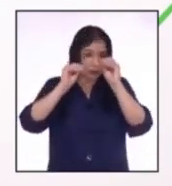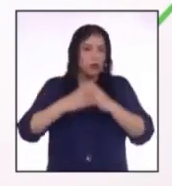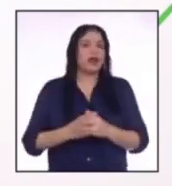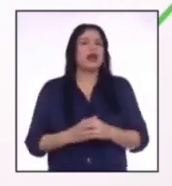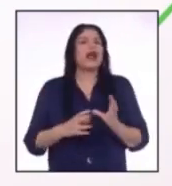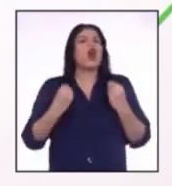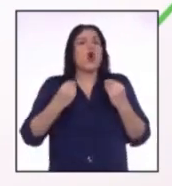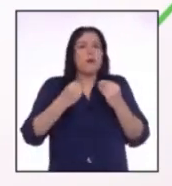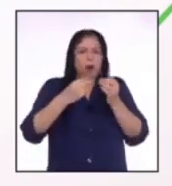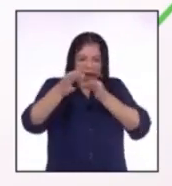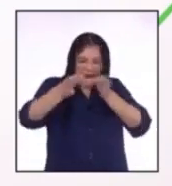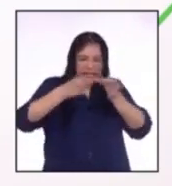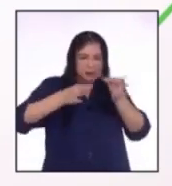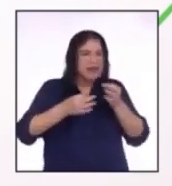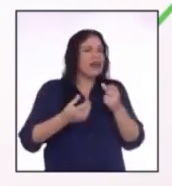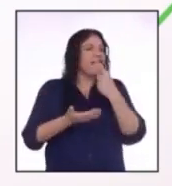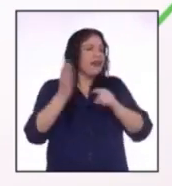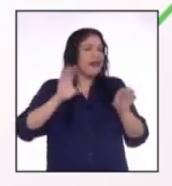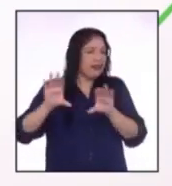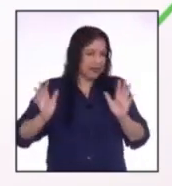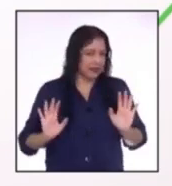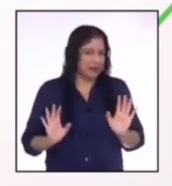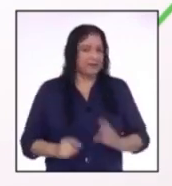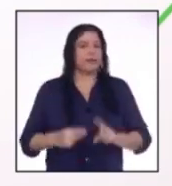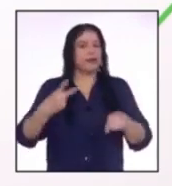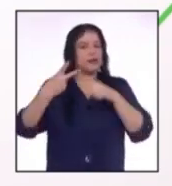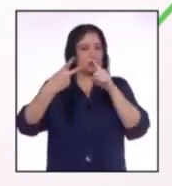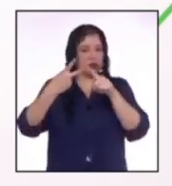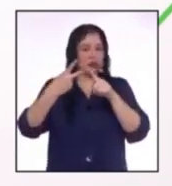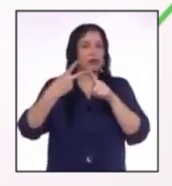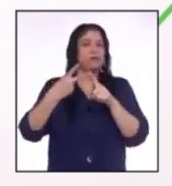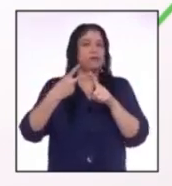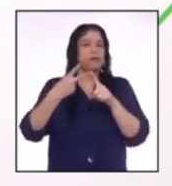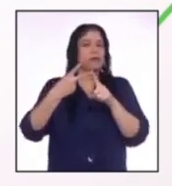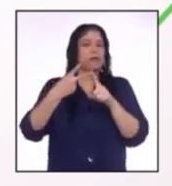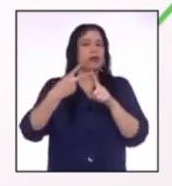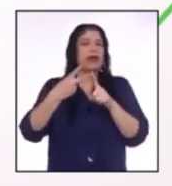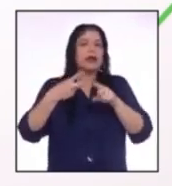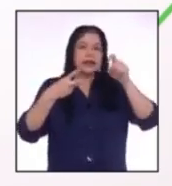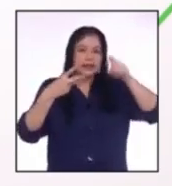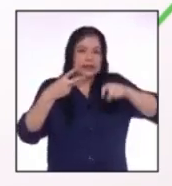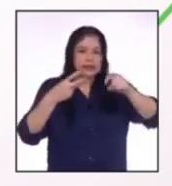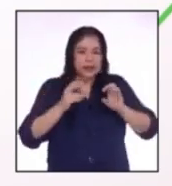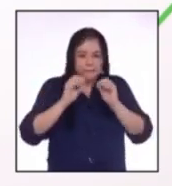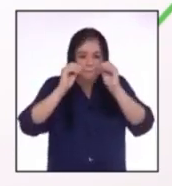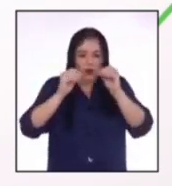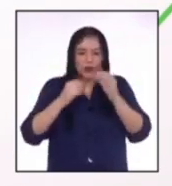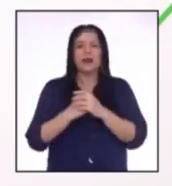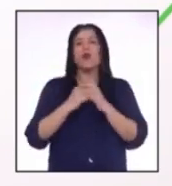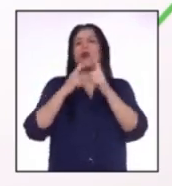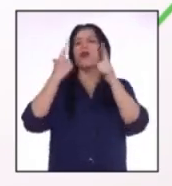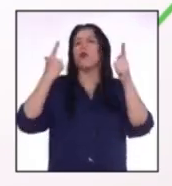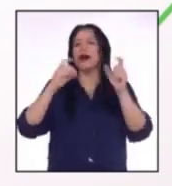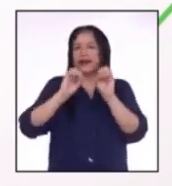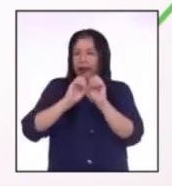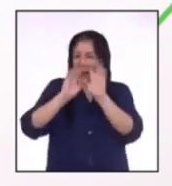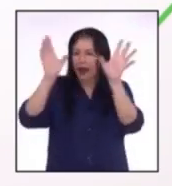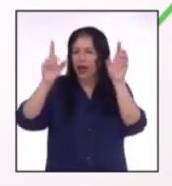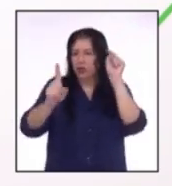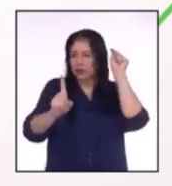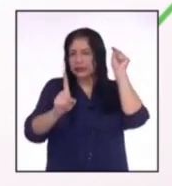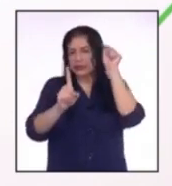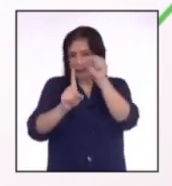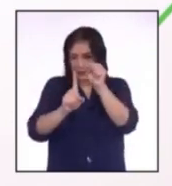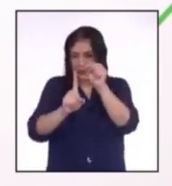actividad ese es uno dos deben tener un lenguaje claro directo